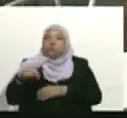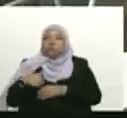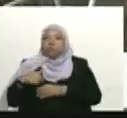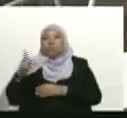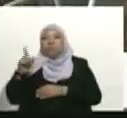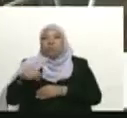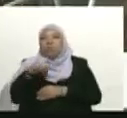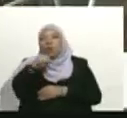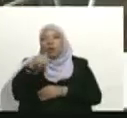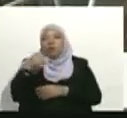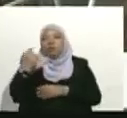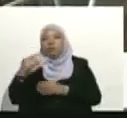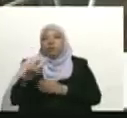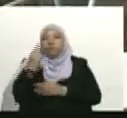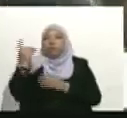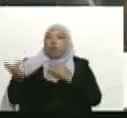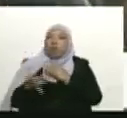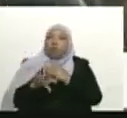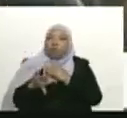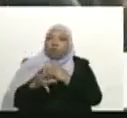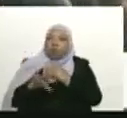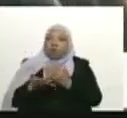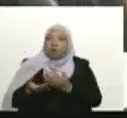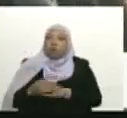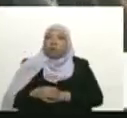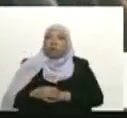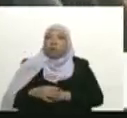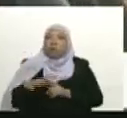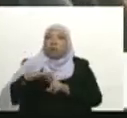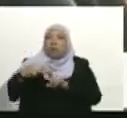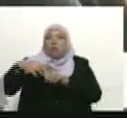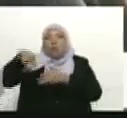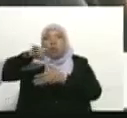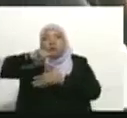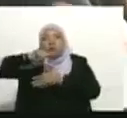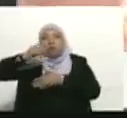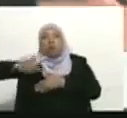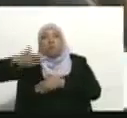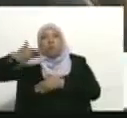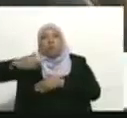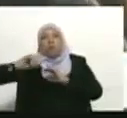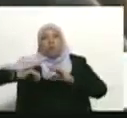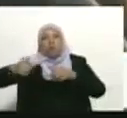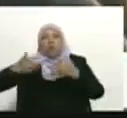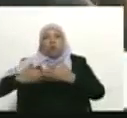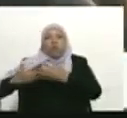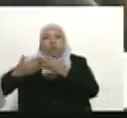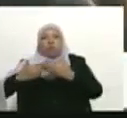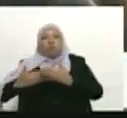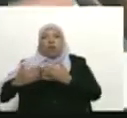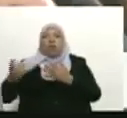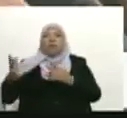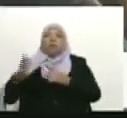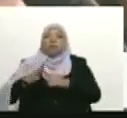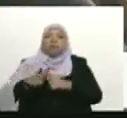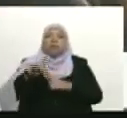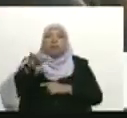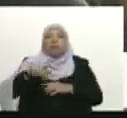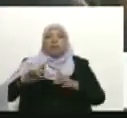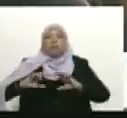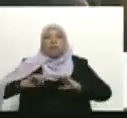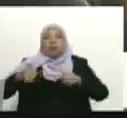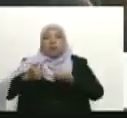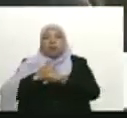inmersos también en una trampa tecnológica. Desde la realidad latinoamericana es importante que empecemos a estudiar esos impactos, pero además que